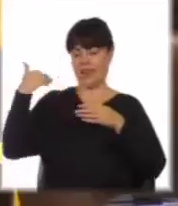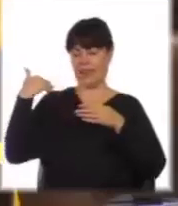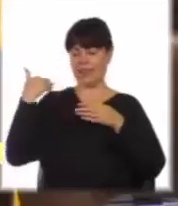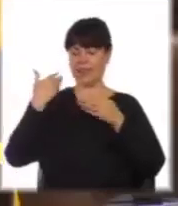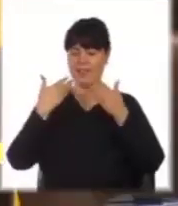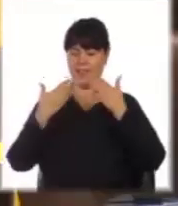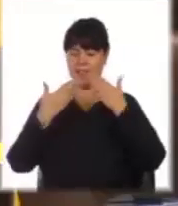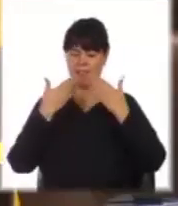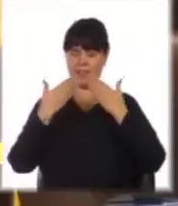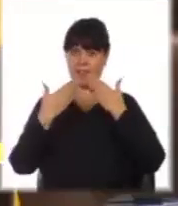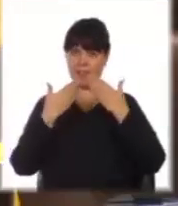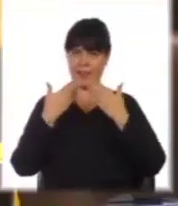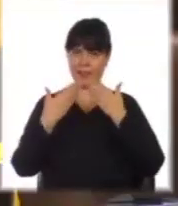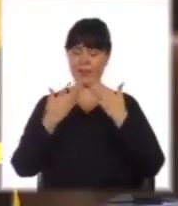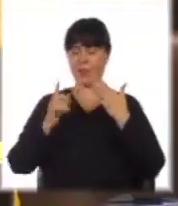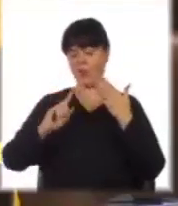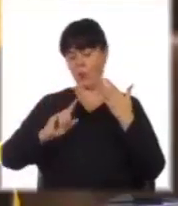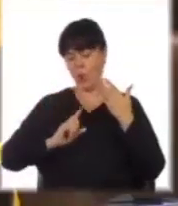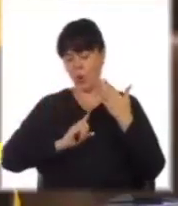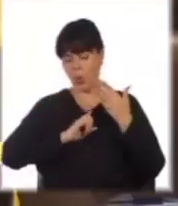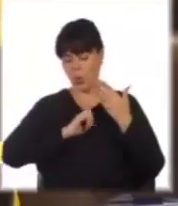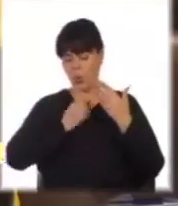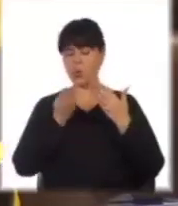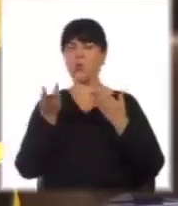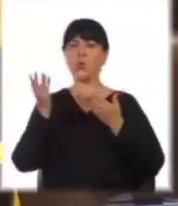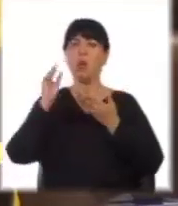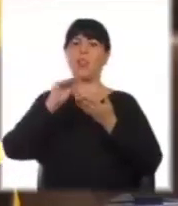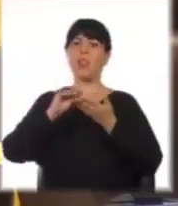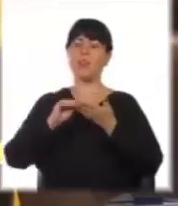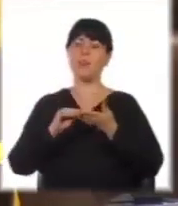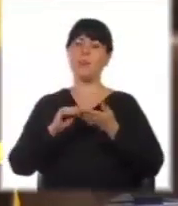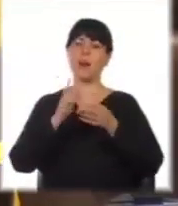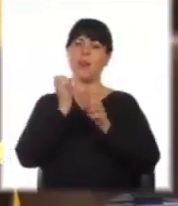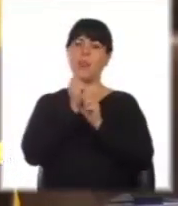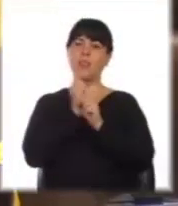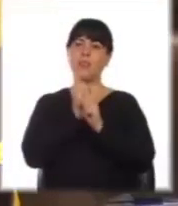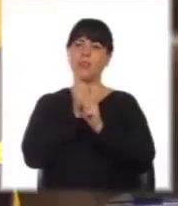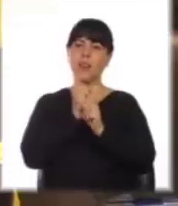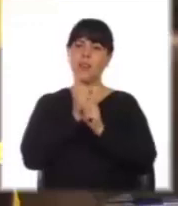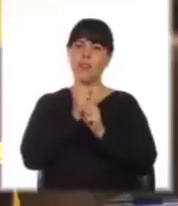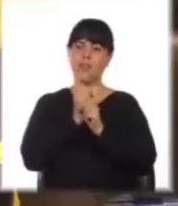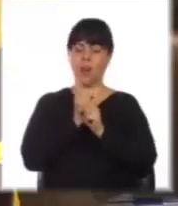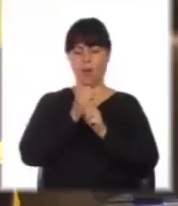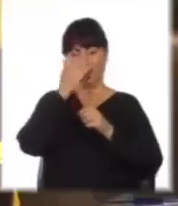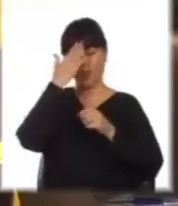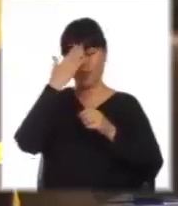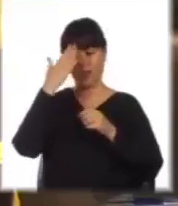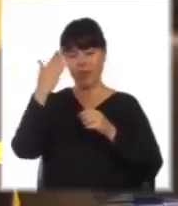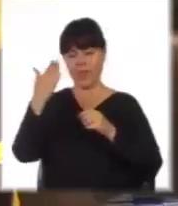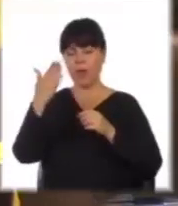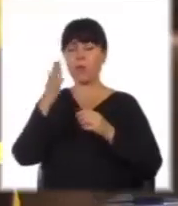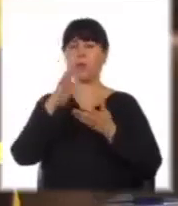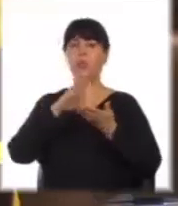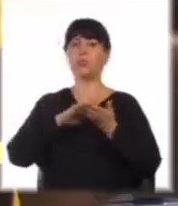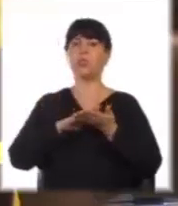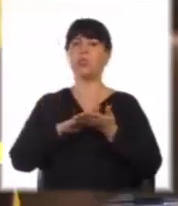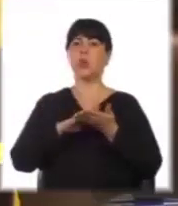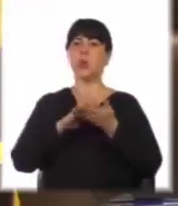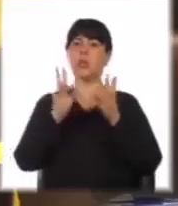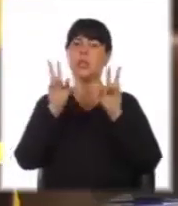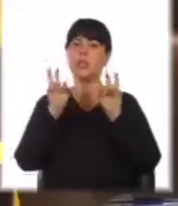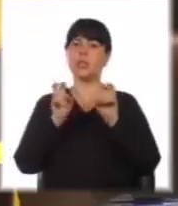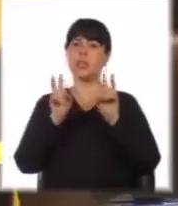orgullo, además, tener un grupo de trabajo como el que tenemos en el Frente Amplio respecto a este tema, que lo